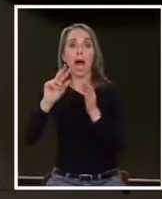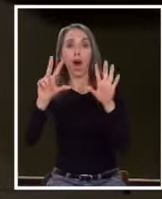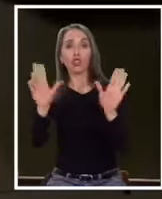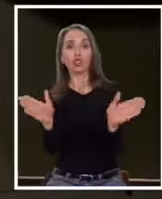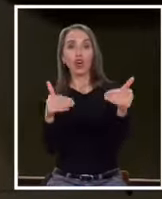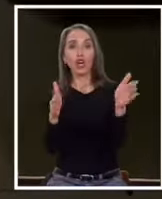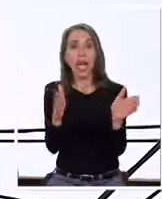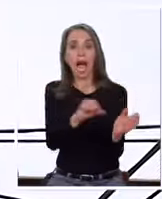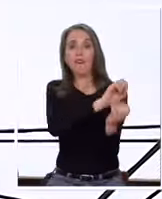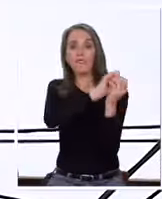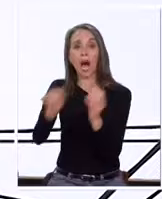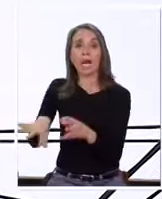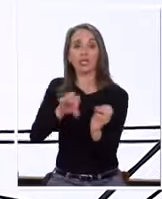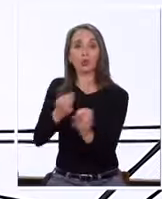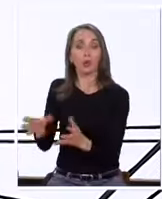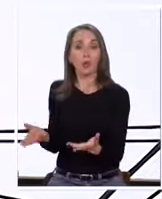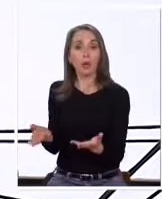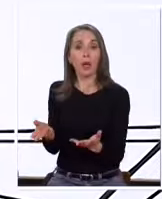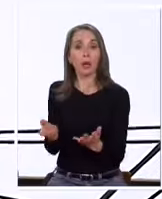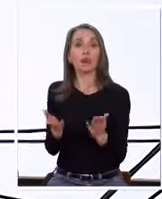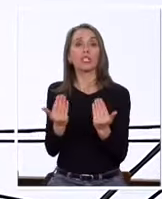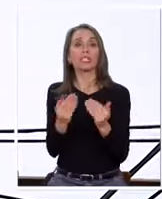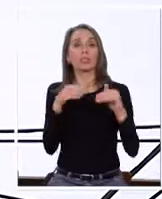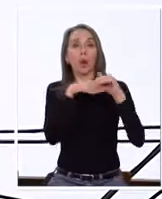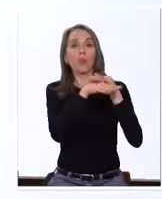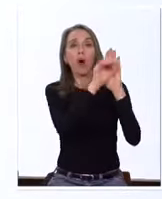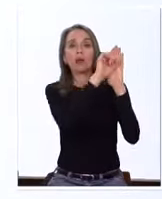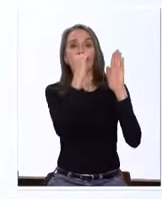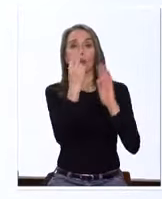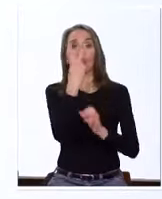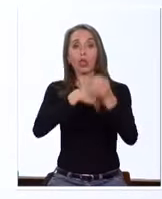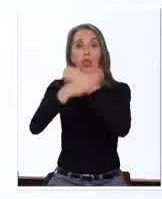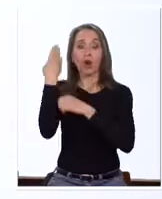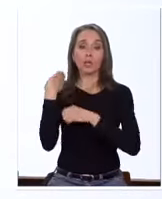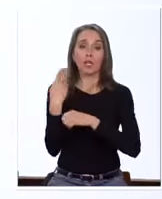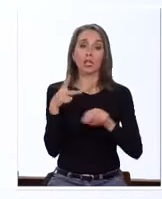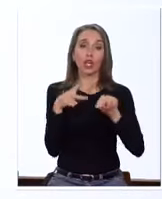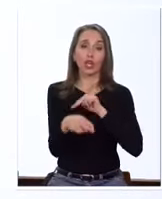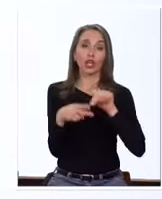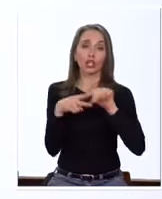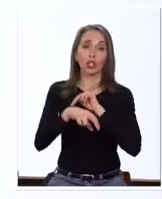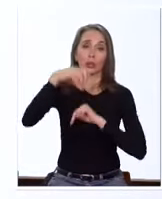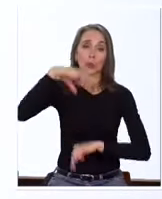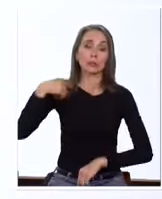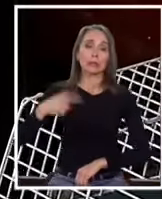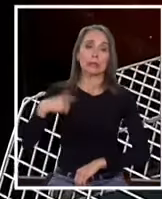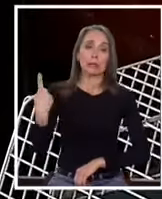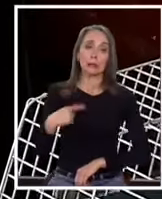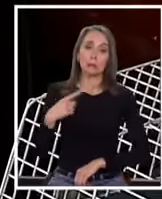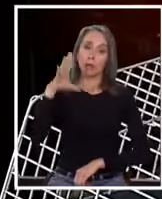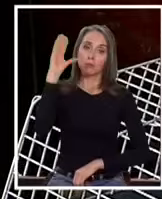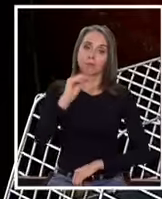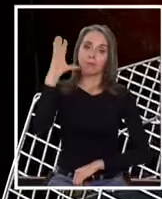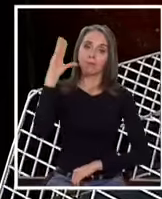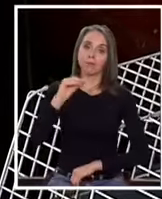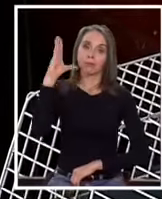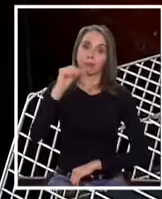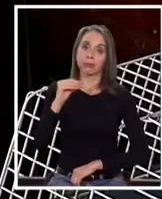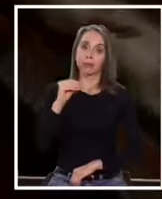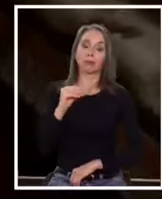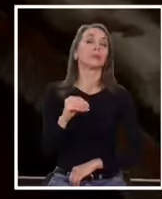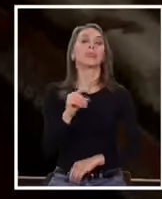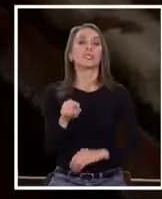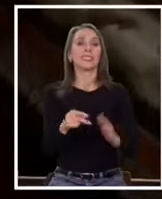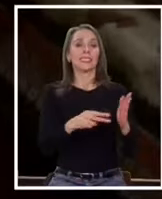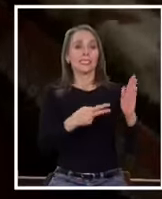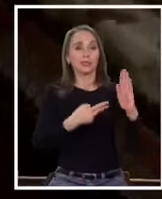cajas de estas. Dicen que los dos últimos años han vivido cortes de electricidad de manera recurrente. Los que incluso señalan han generado daños